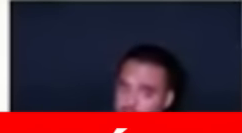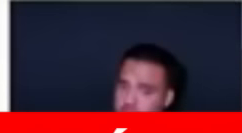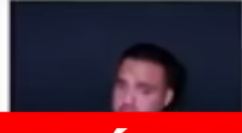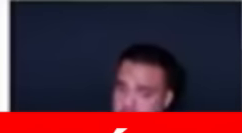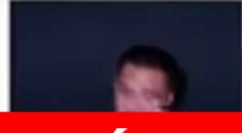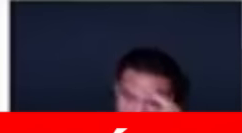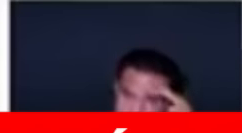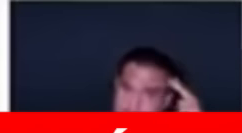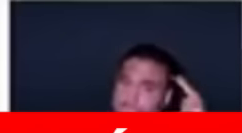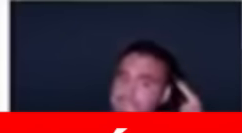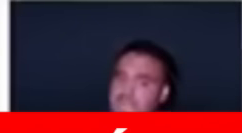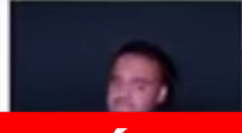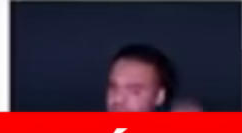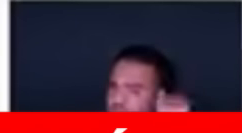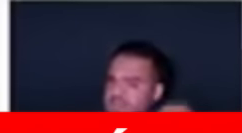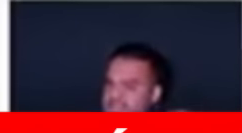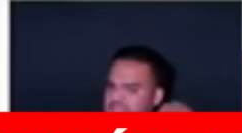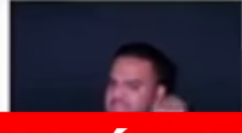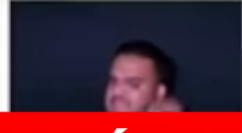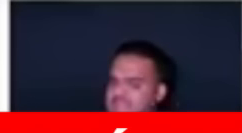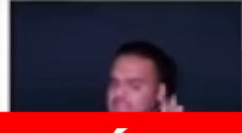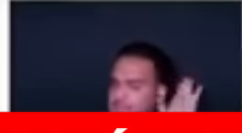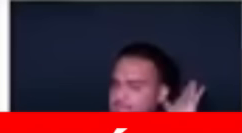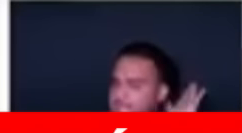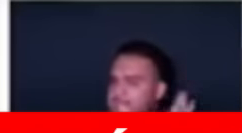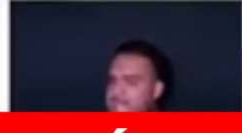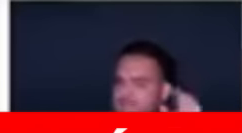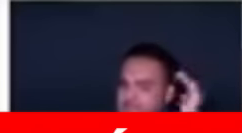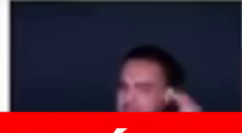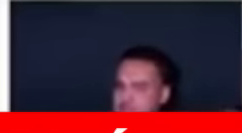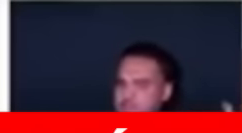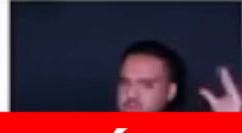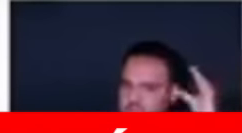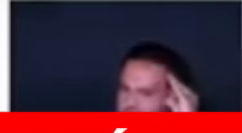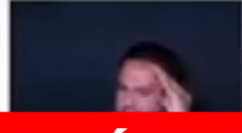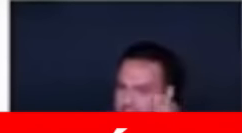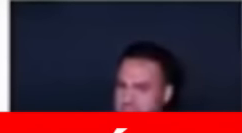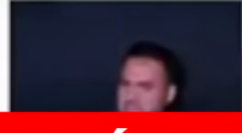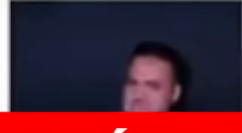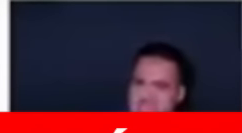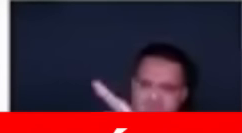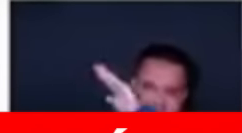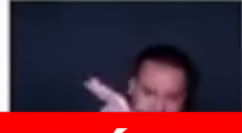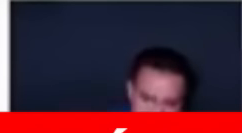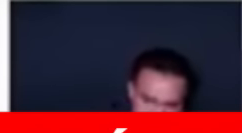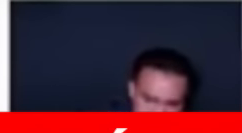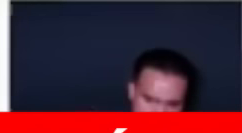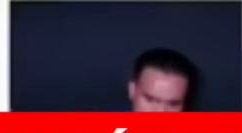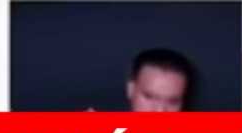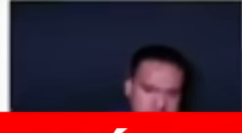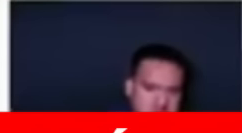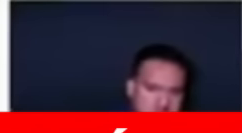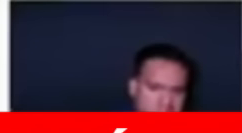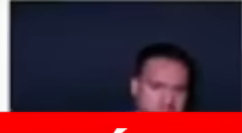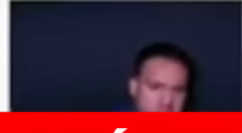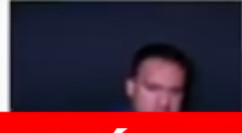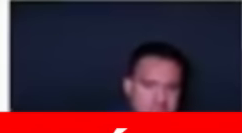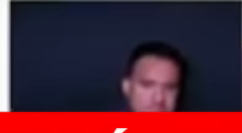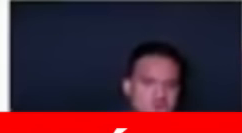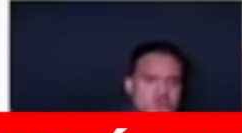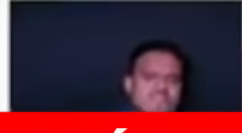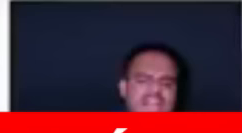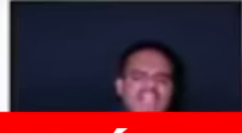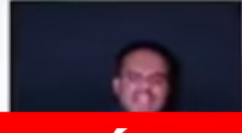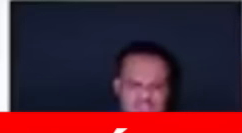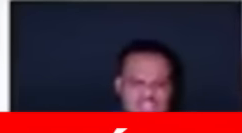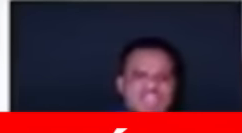México exige son más Marus Campos y menos Rocha Moya. ¿Qué parte no